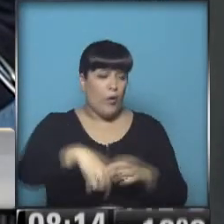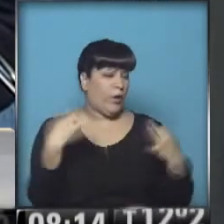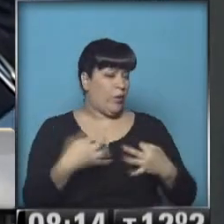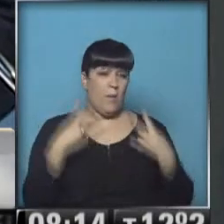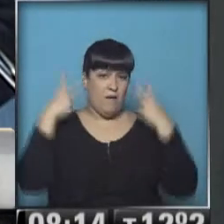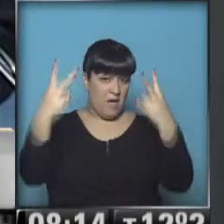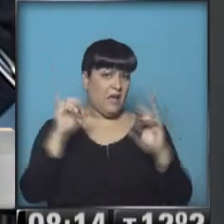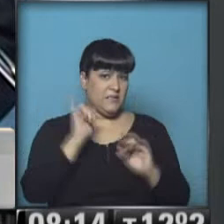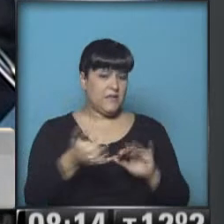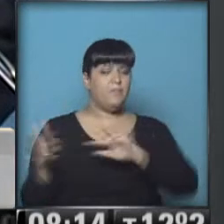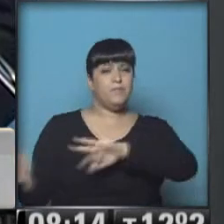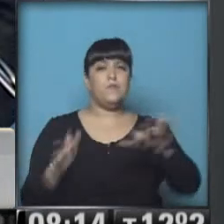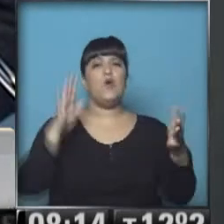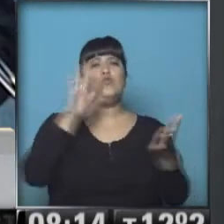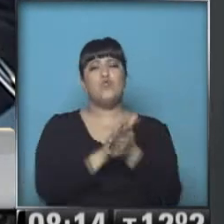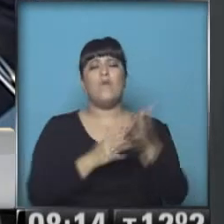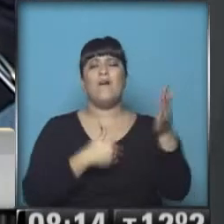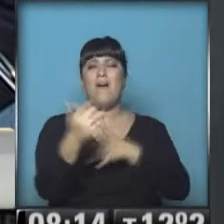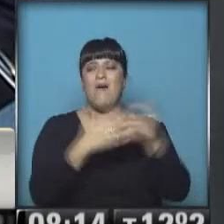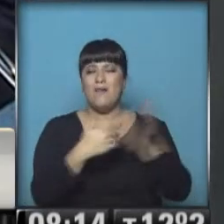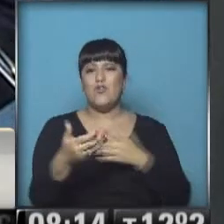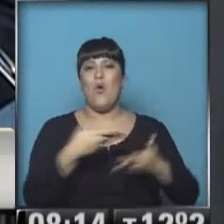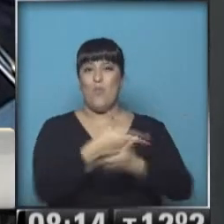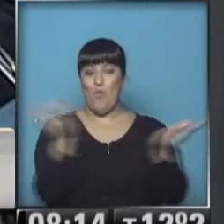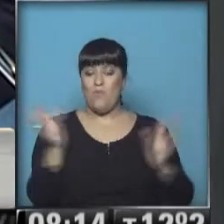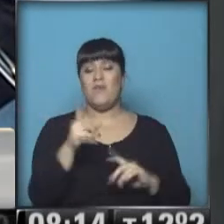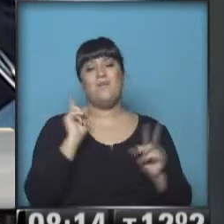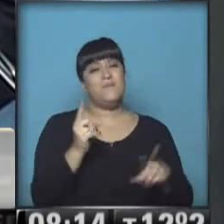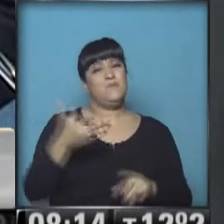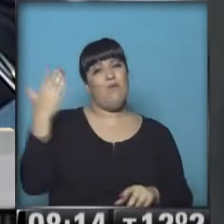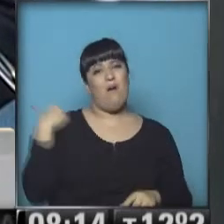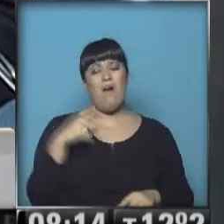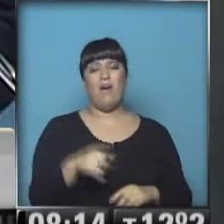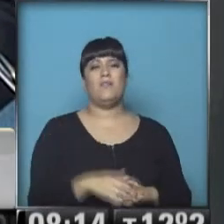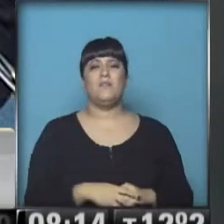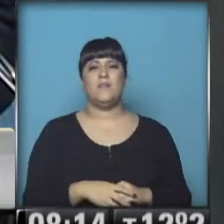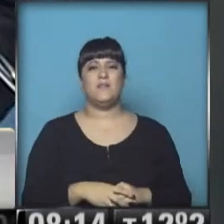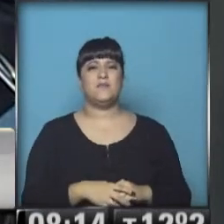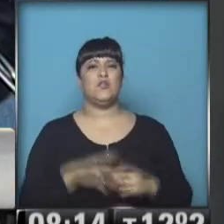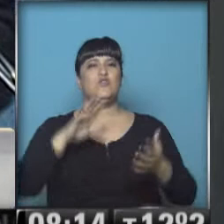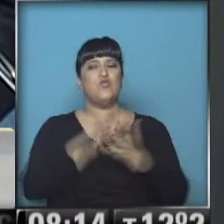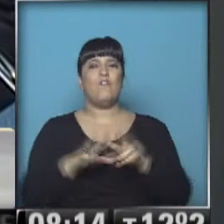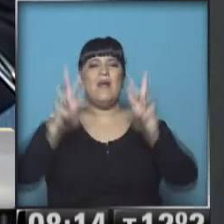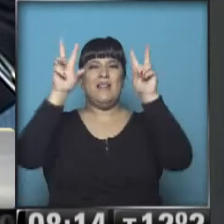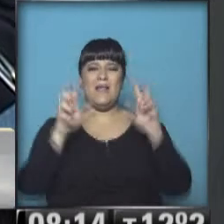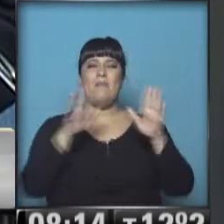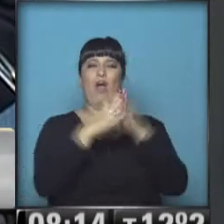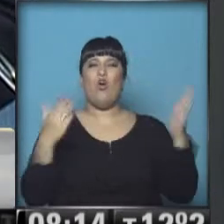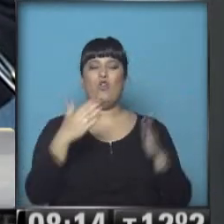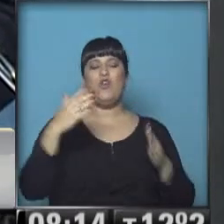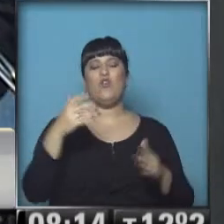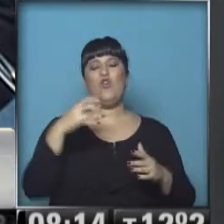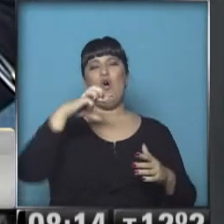obra pública es lo mismo que uno observa respecto al tema del código procesal penal nosotros